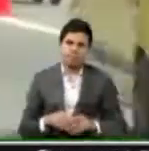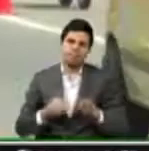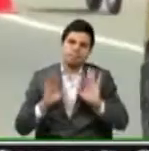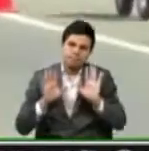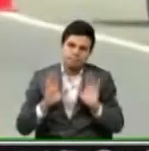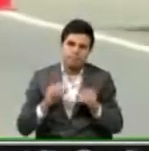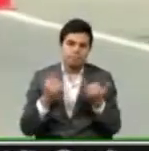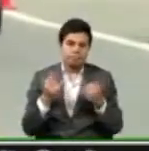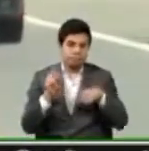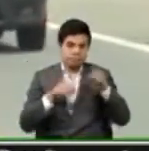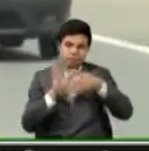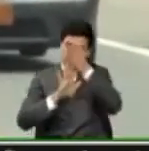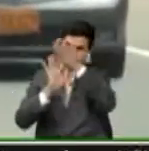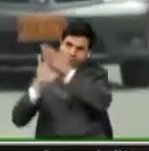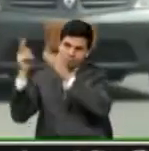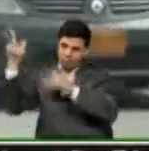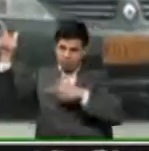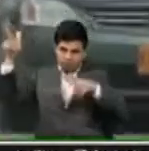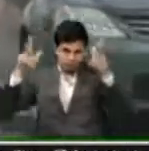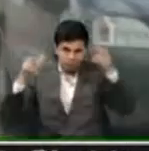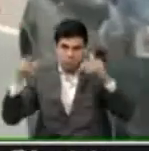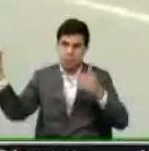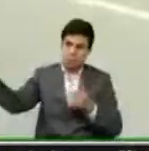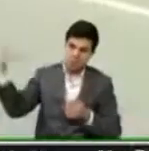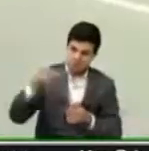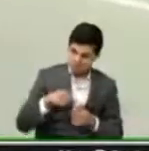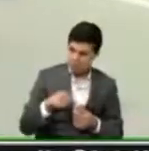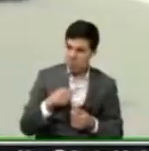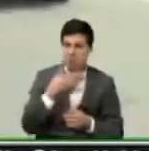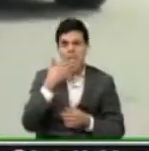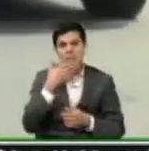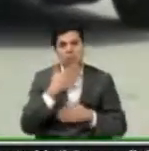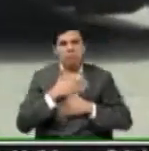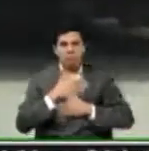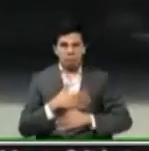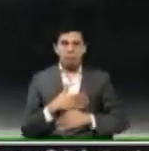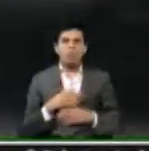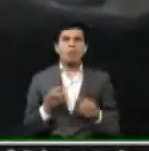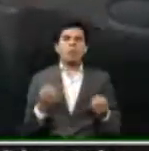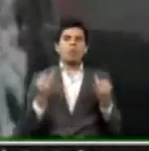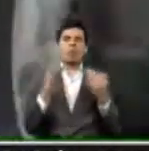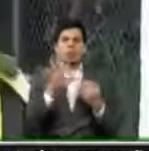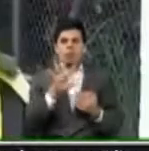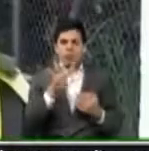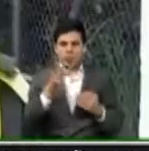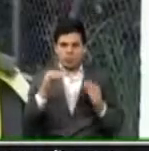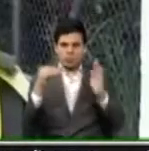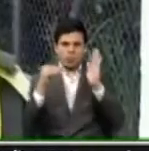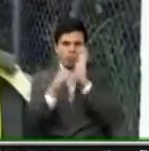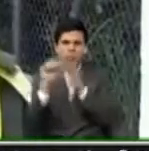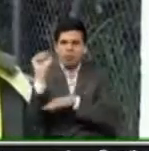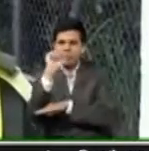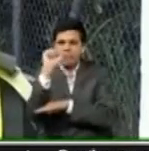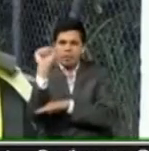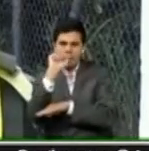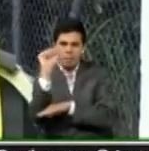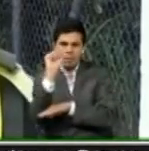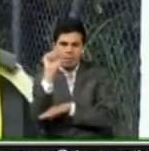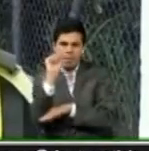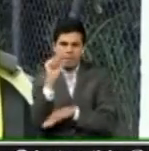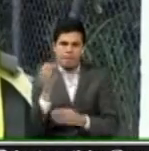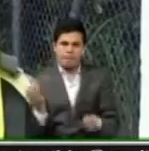plan retorno hubo un mejor comportamiento. Salieron más de 54.000 vehículos,